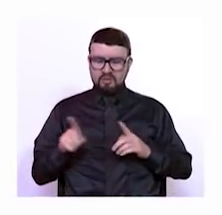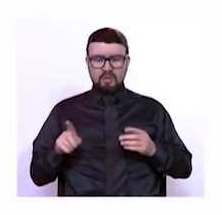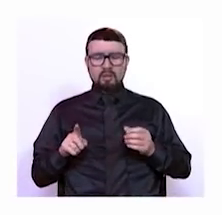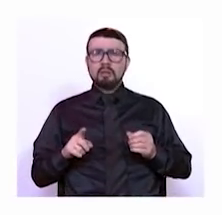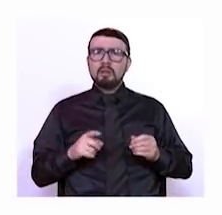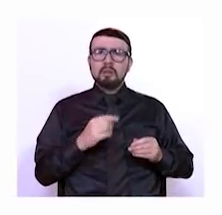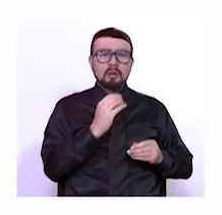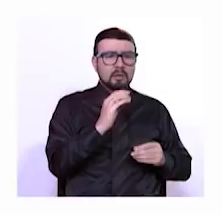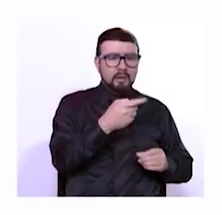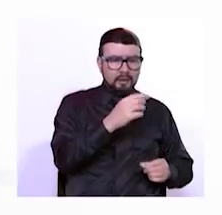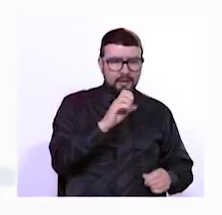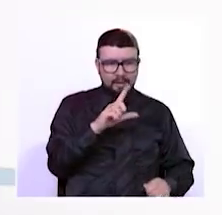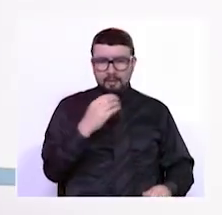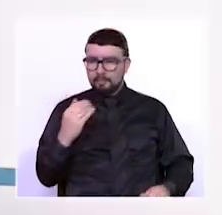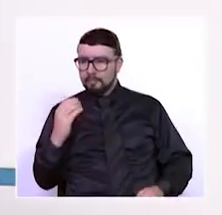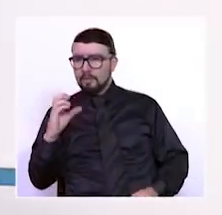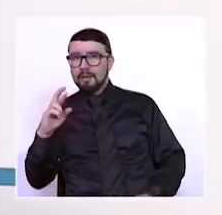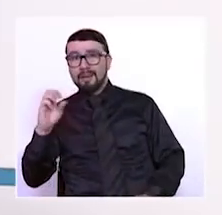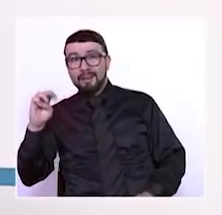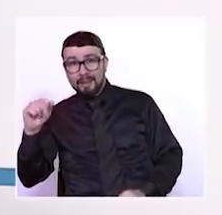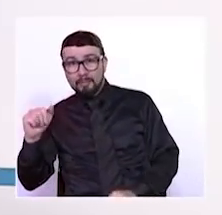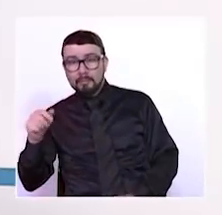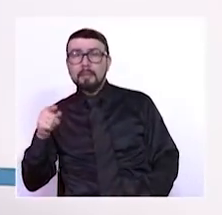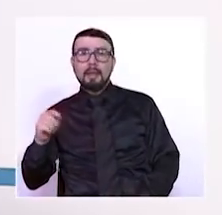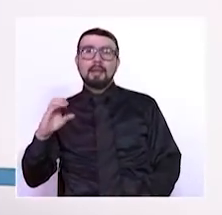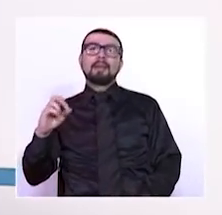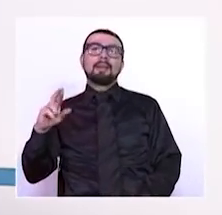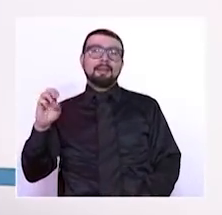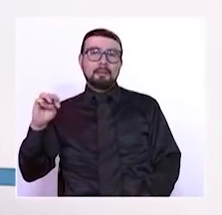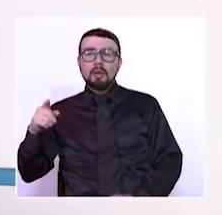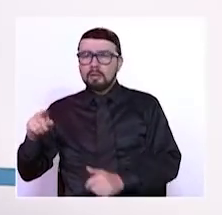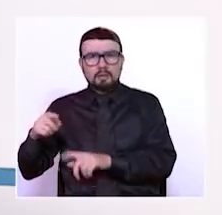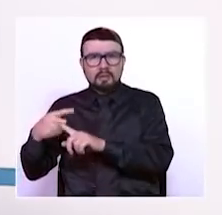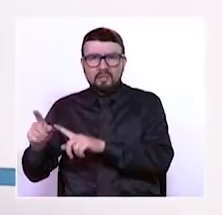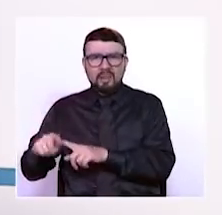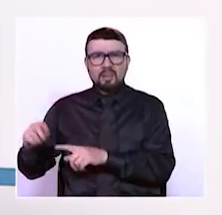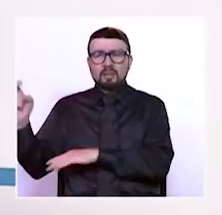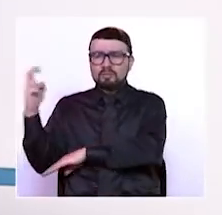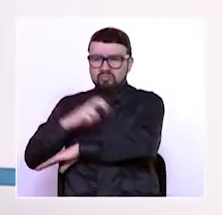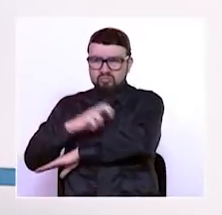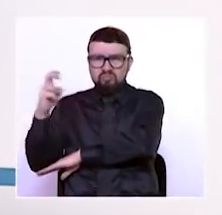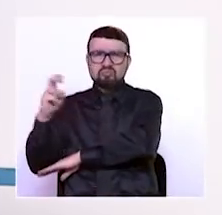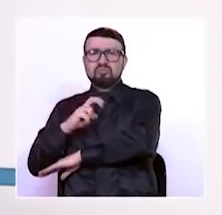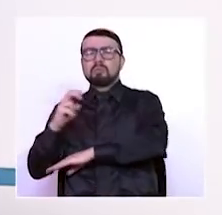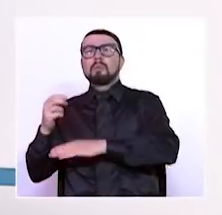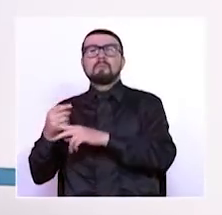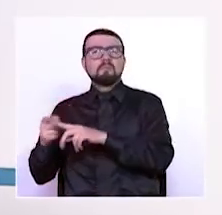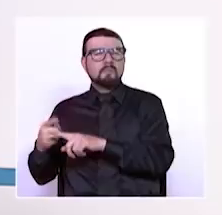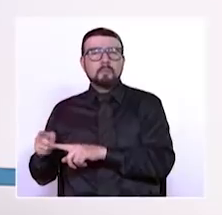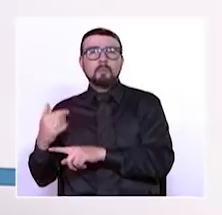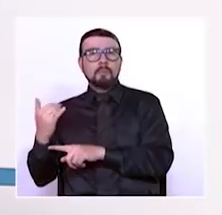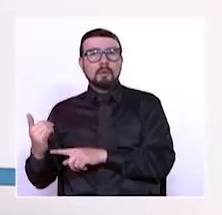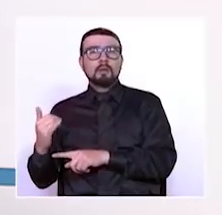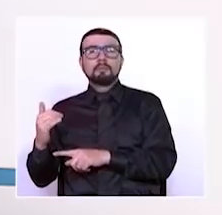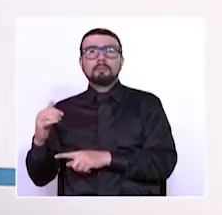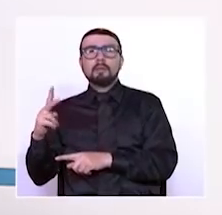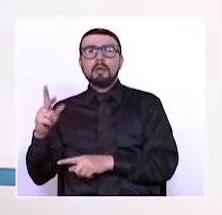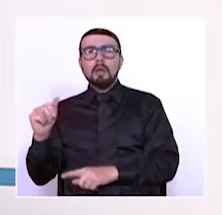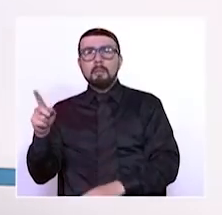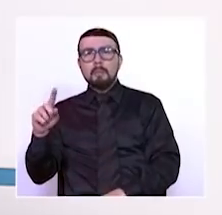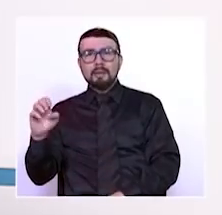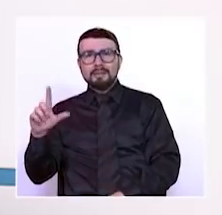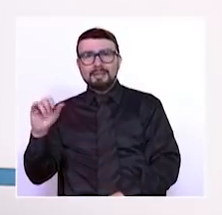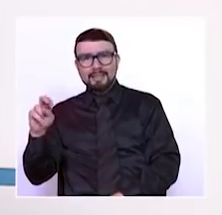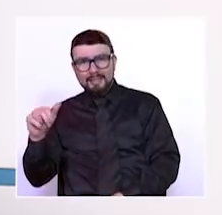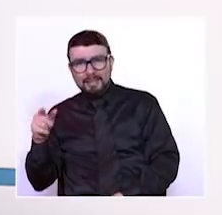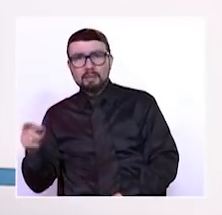crema? La crema se prepara con vaselinas o petróleos y la absorción es mucho menor a la de un gel que se hace en alcoholes y